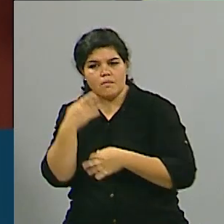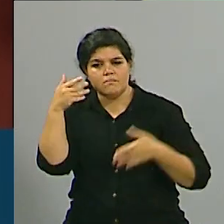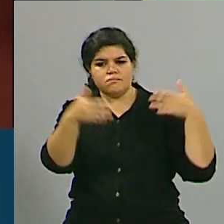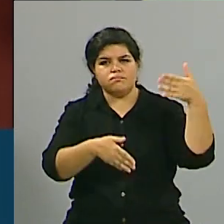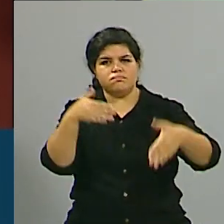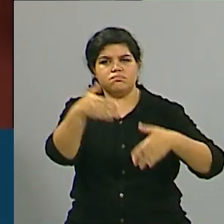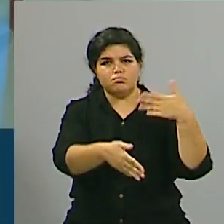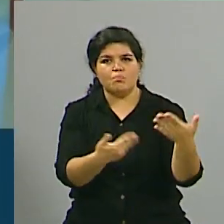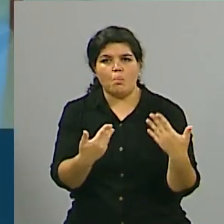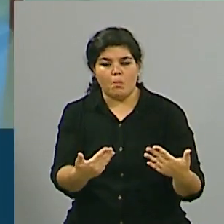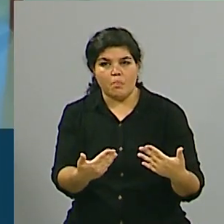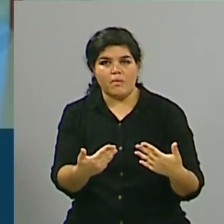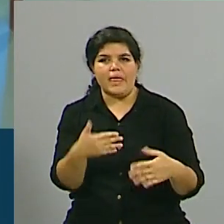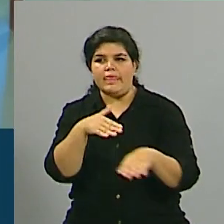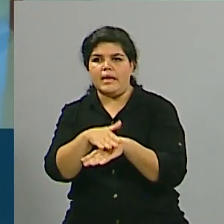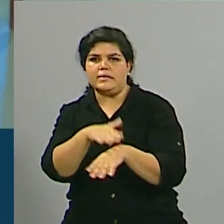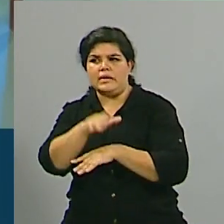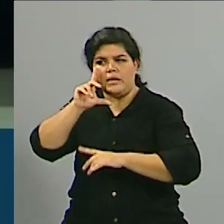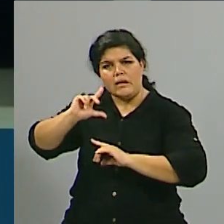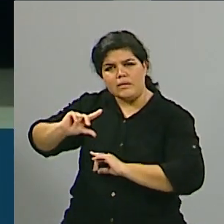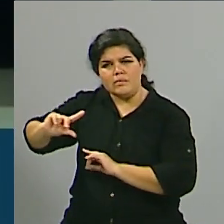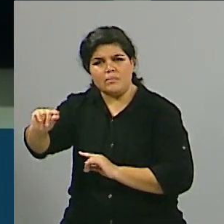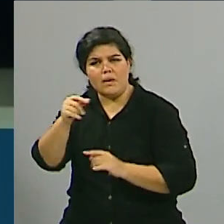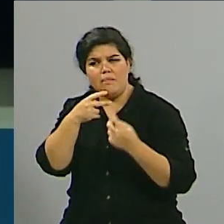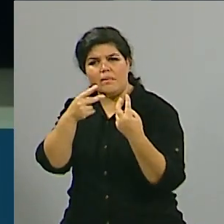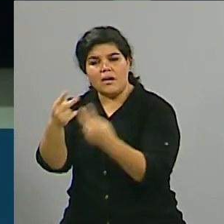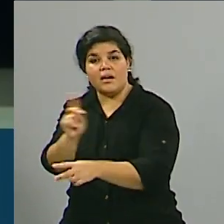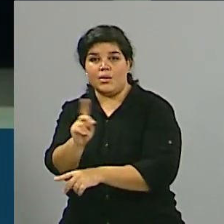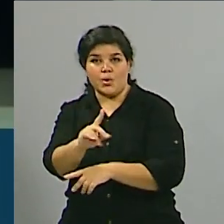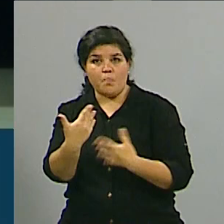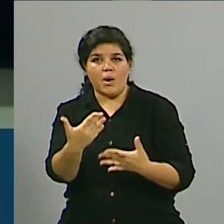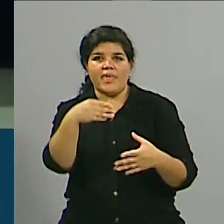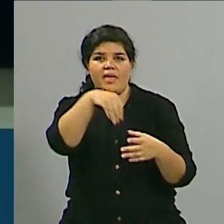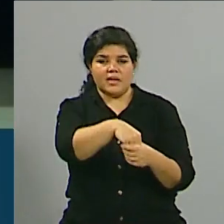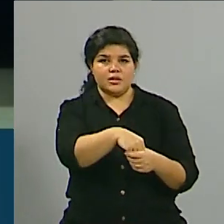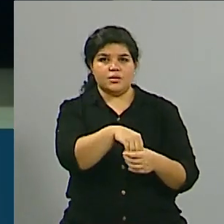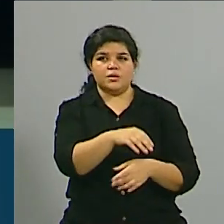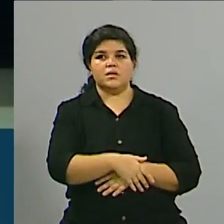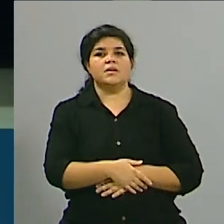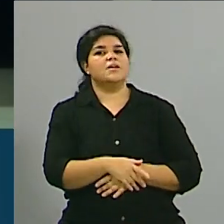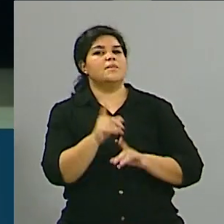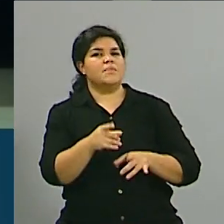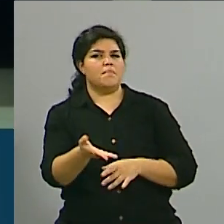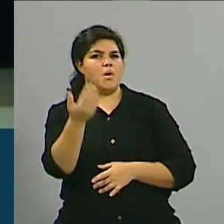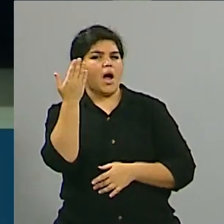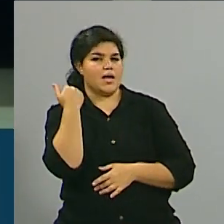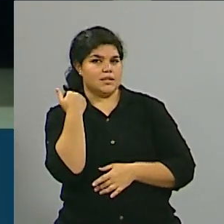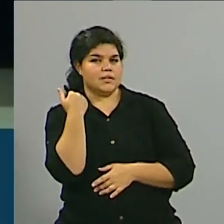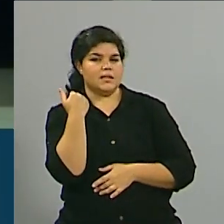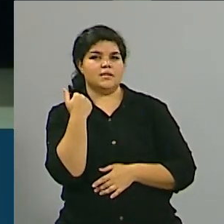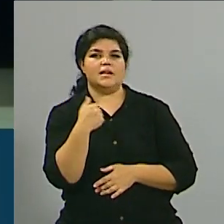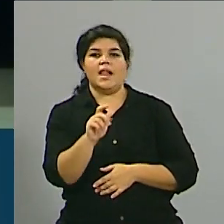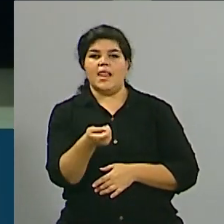Mendoza para poder seguir estudiando, ¿no? Hace unos años atrás el gobierno provincial instaló un IES en el departamento de Lavalle